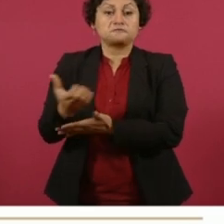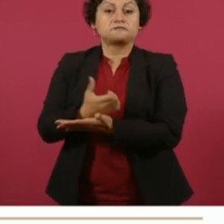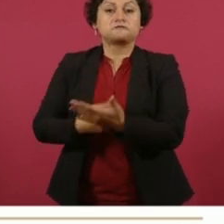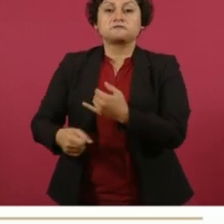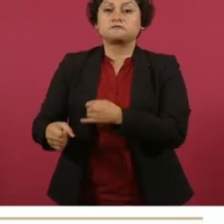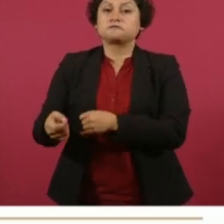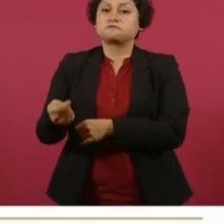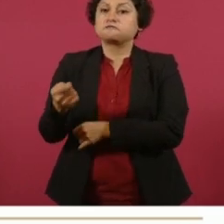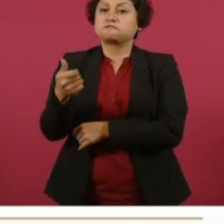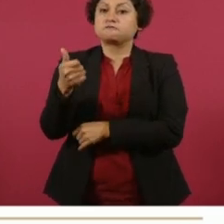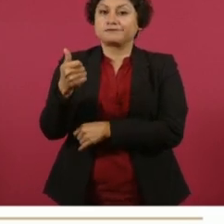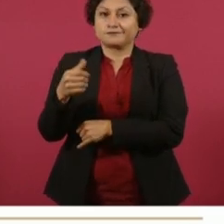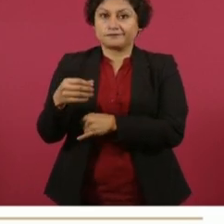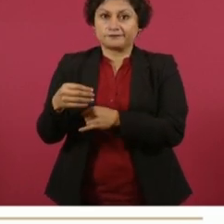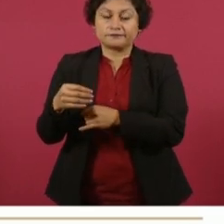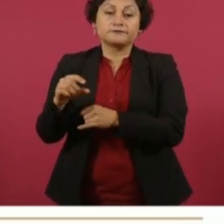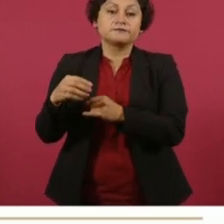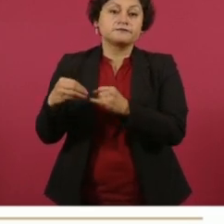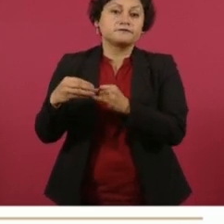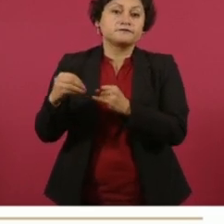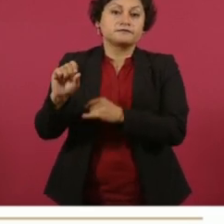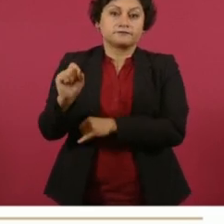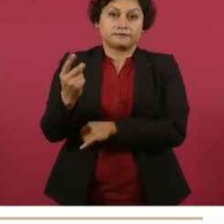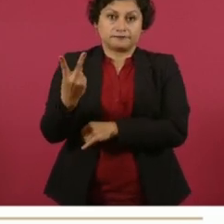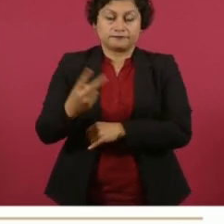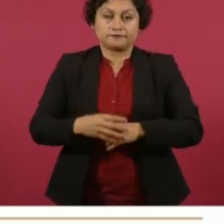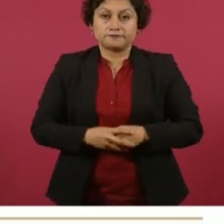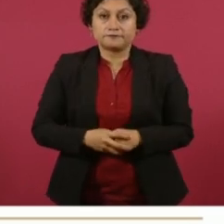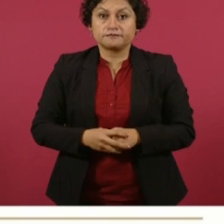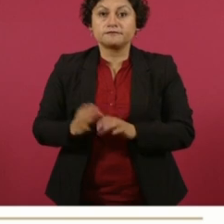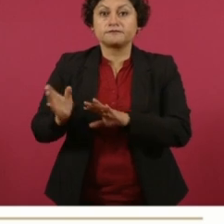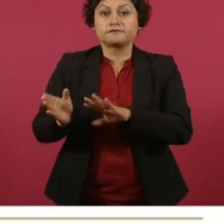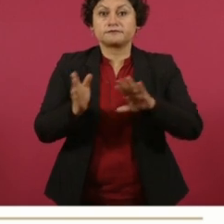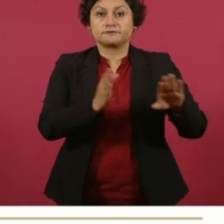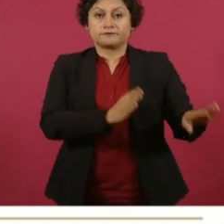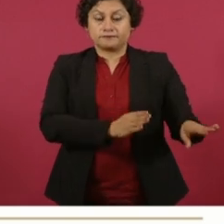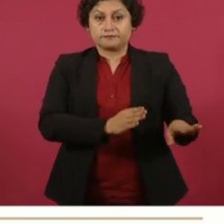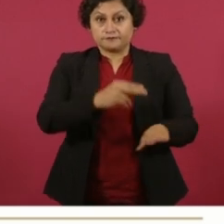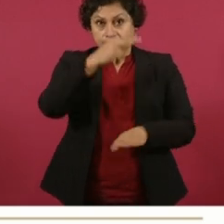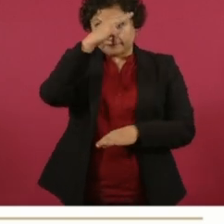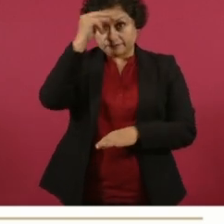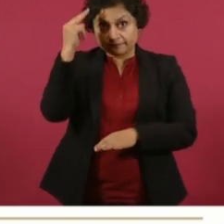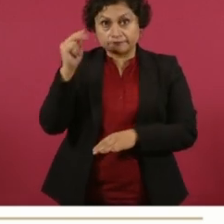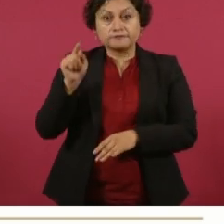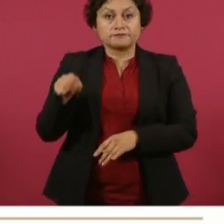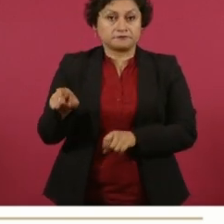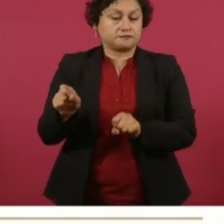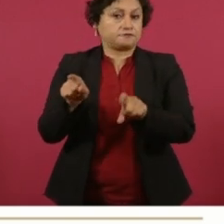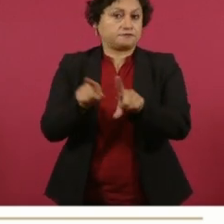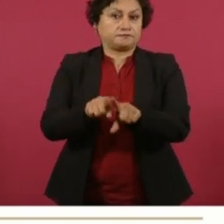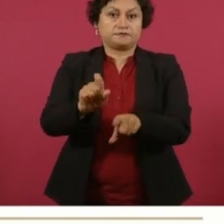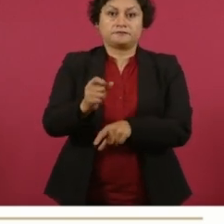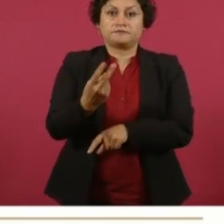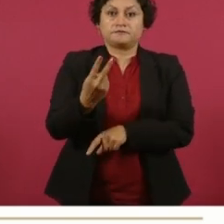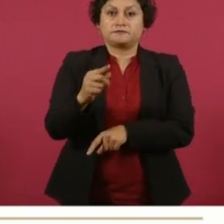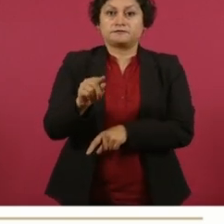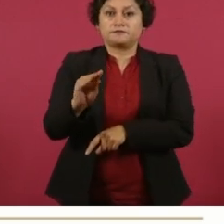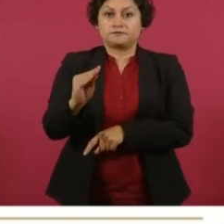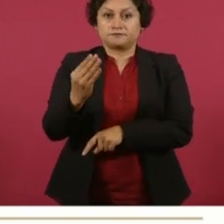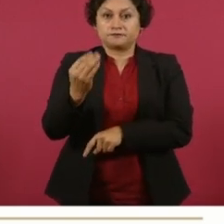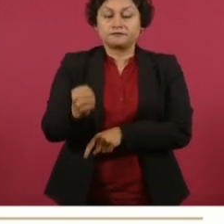ganándose solamente 22 centavos. En Nayarit encontramos este combustible en 22.99, en Guanajuato